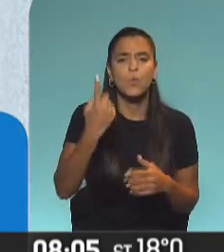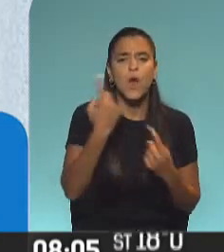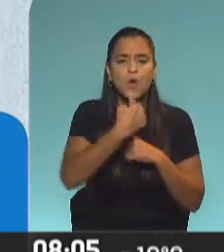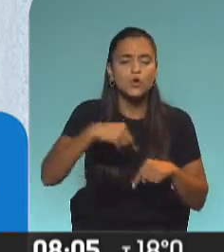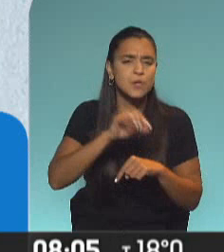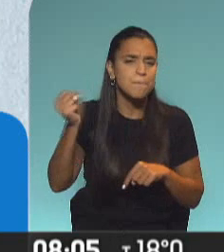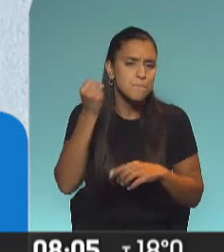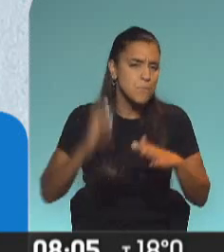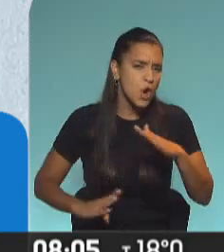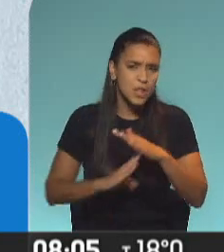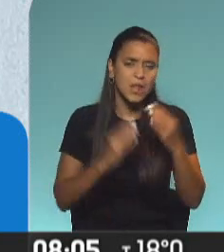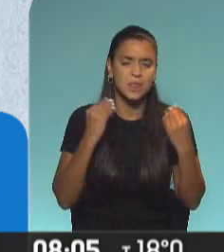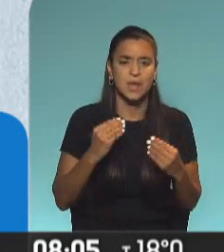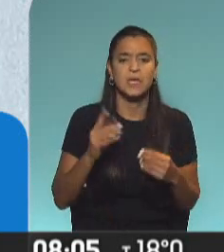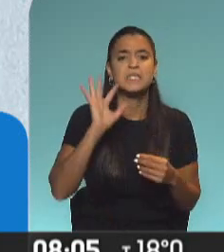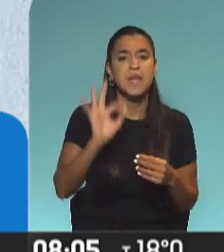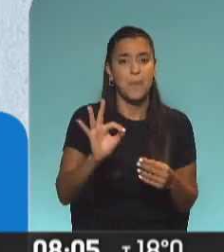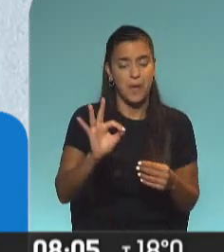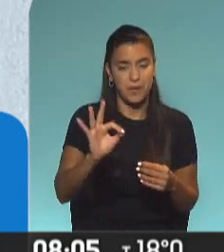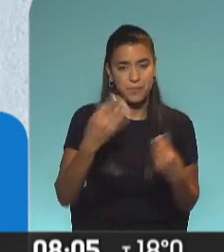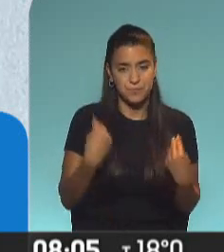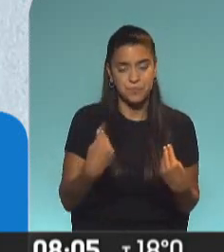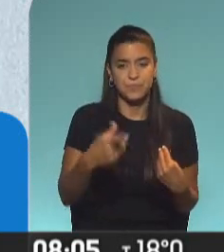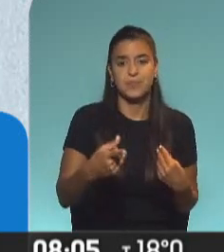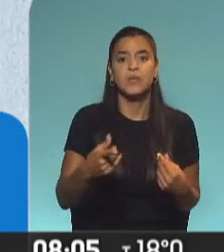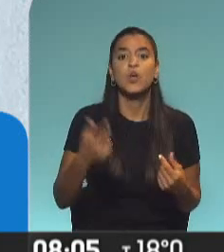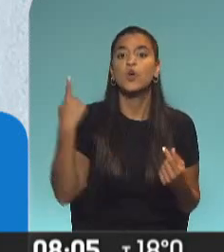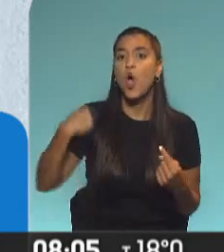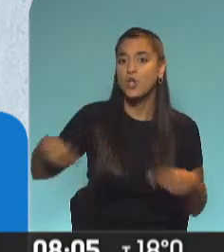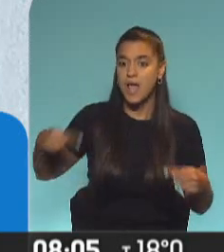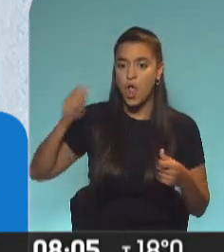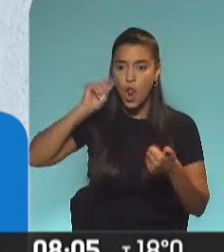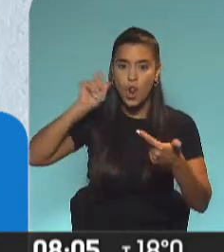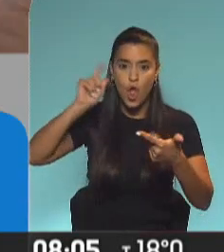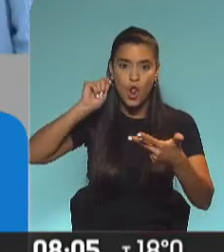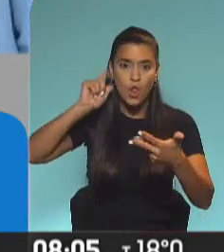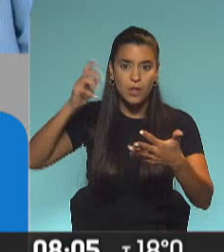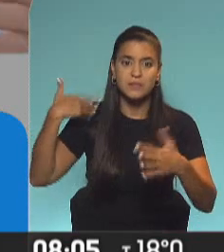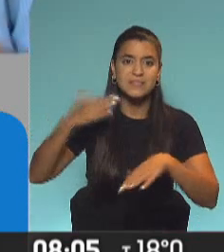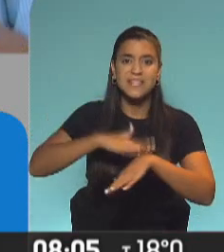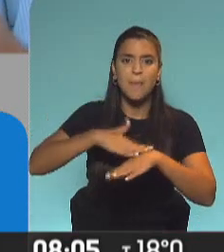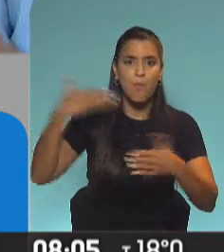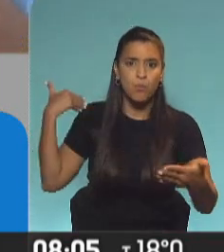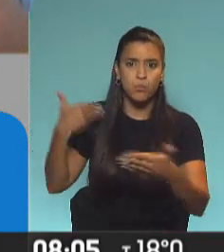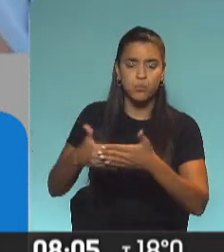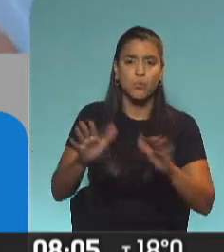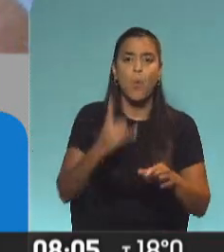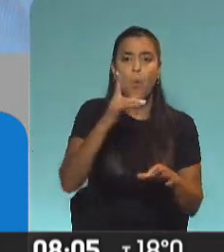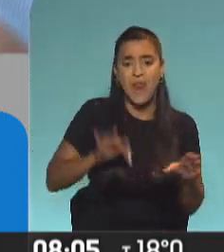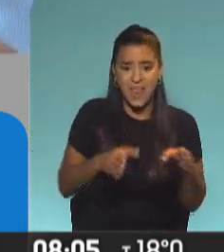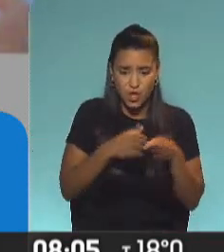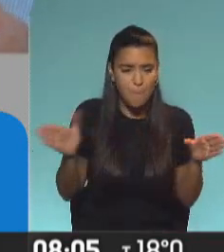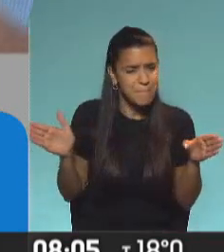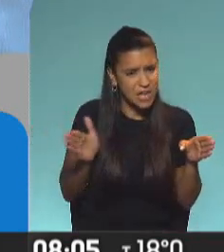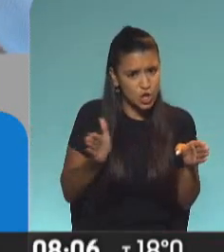es central es tener en consideración lo que se ha logrado en tiempos de lo que fue un desafío. Estamos hablando de menos de un año y